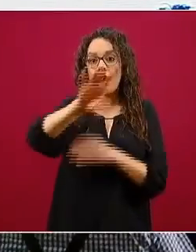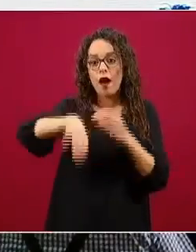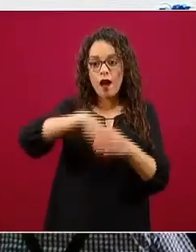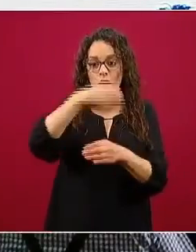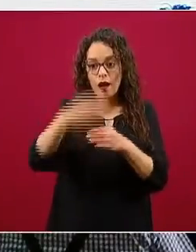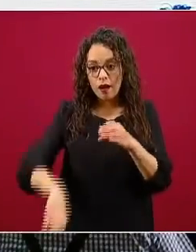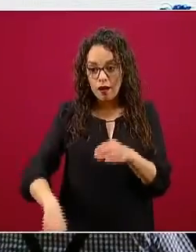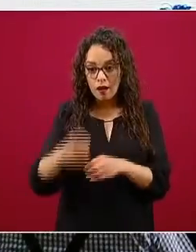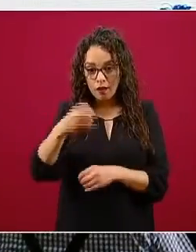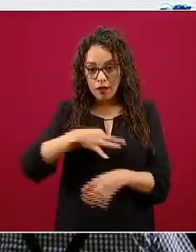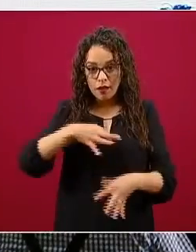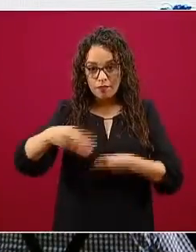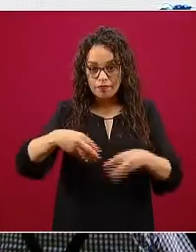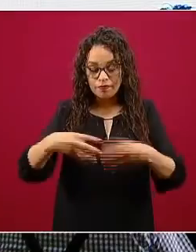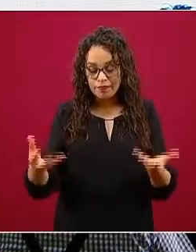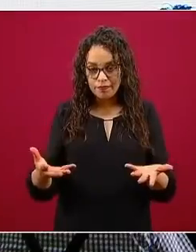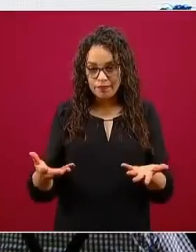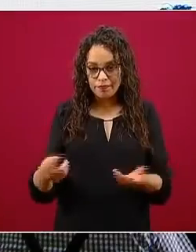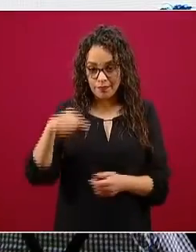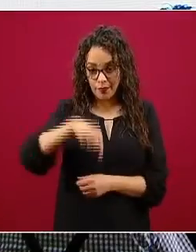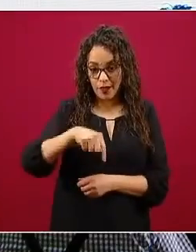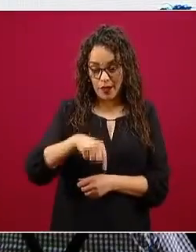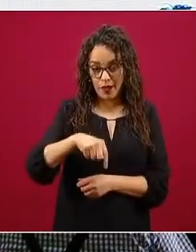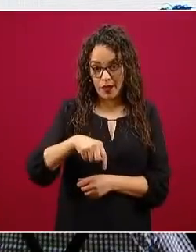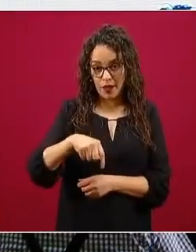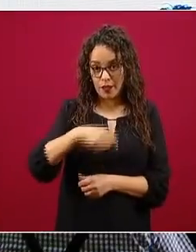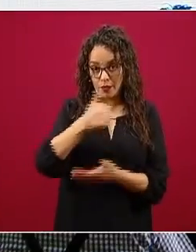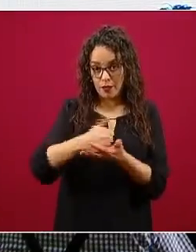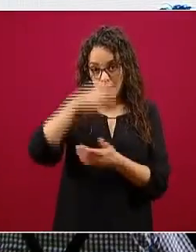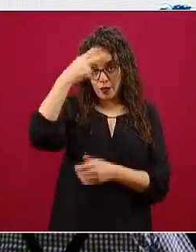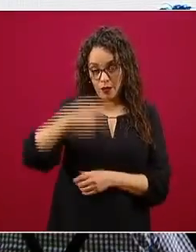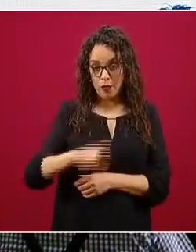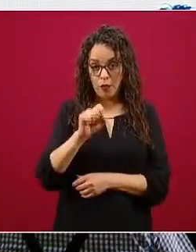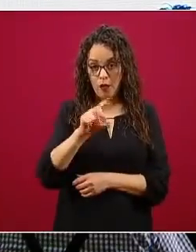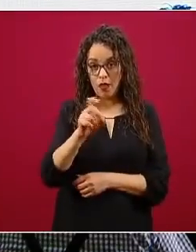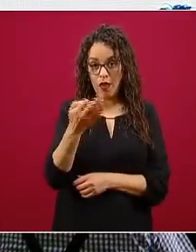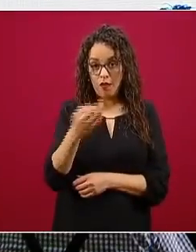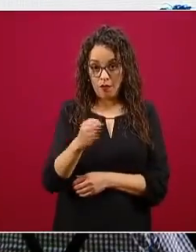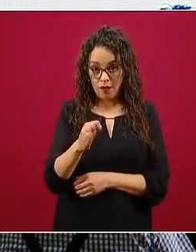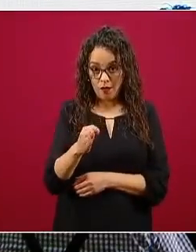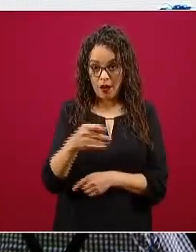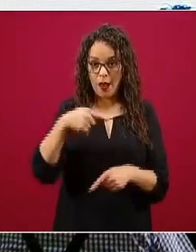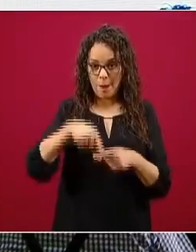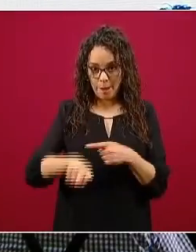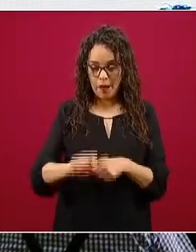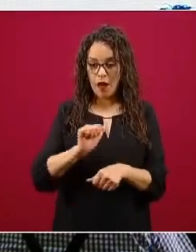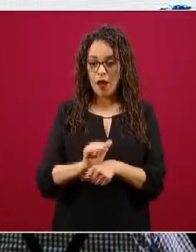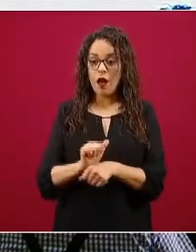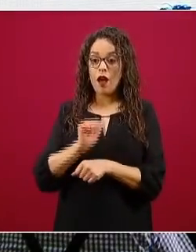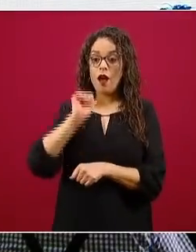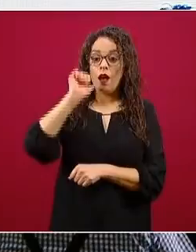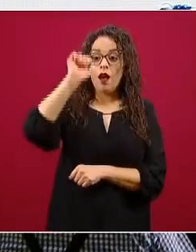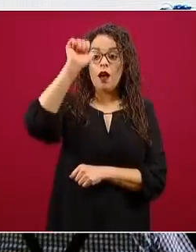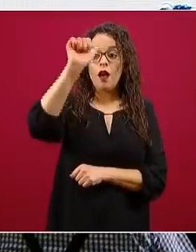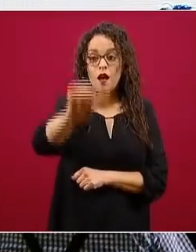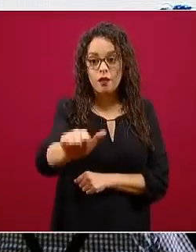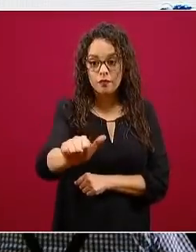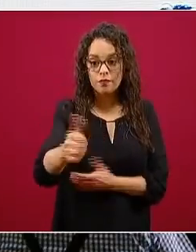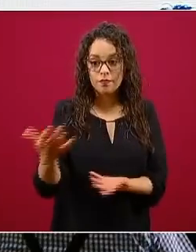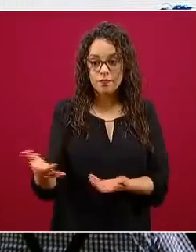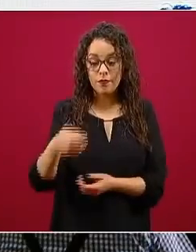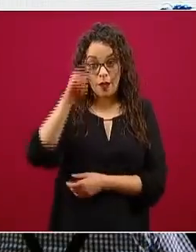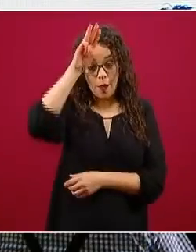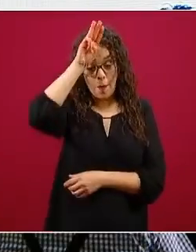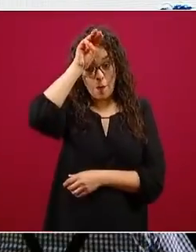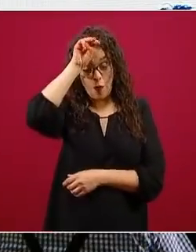febrero en la Ciudad de México, lo más probable es que terminaremos la epidemia, por lo menos este primer ciclo, en Monterrey, Nuevo León, si